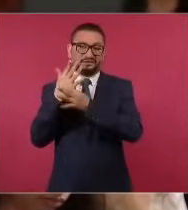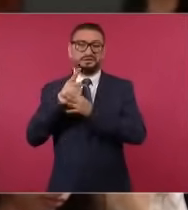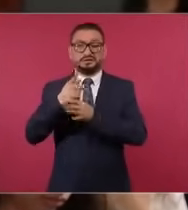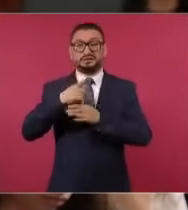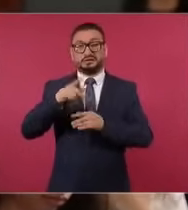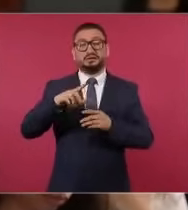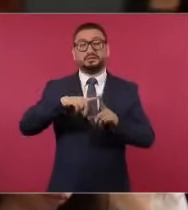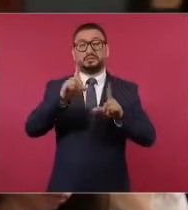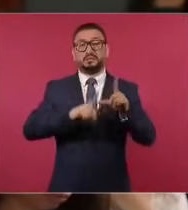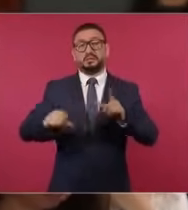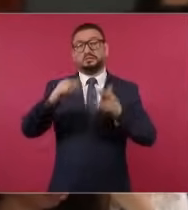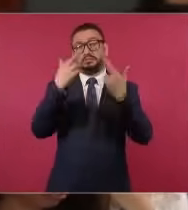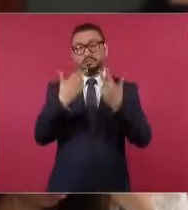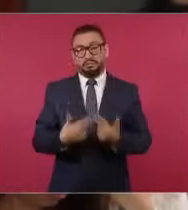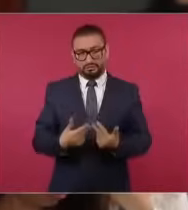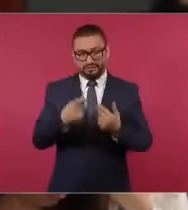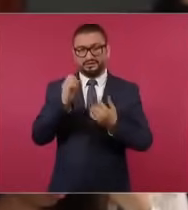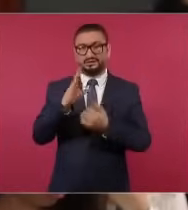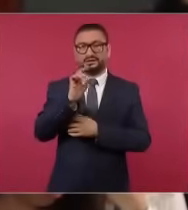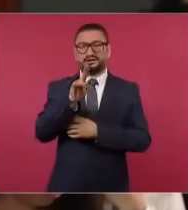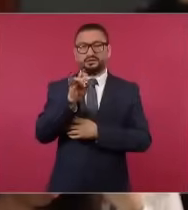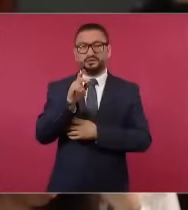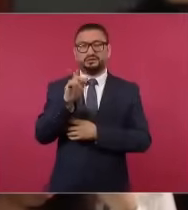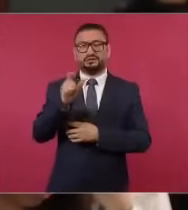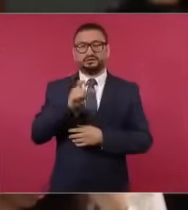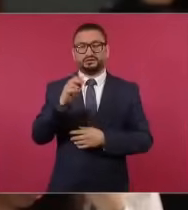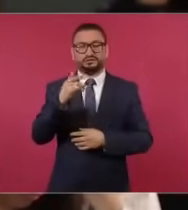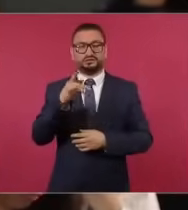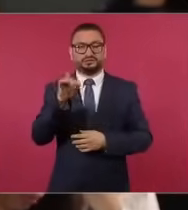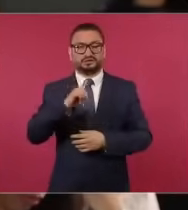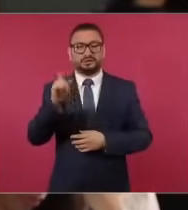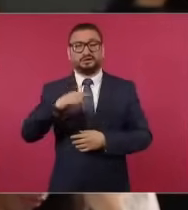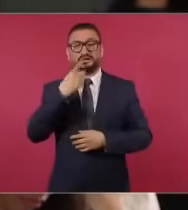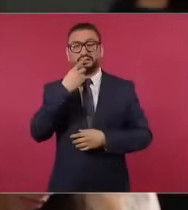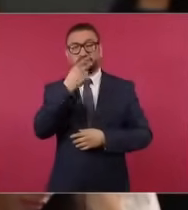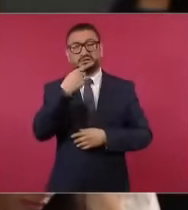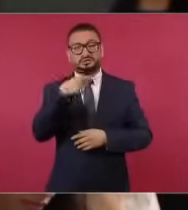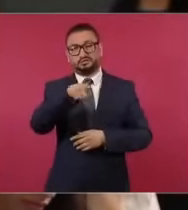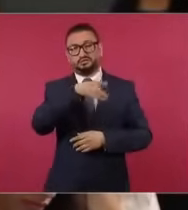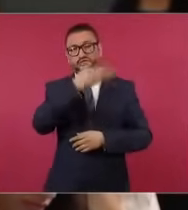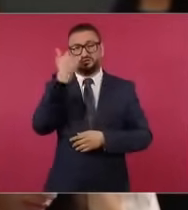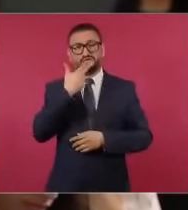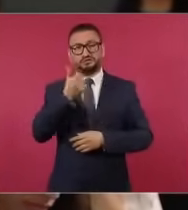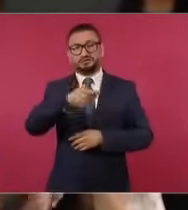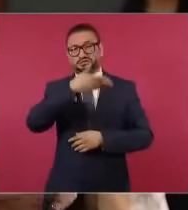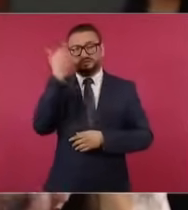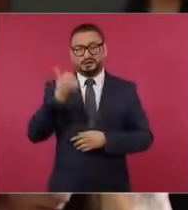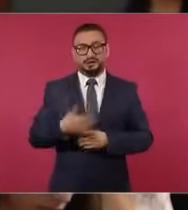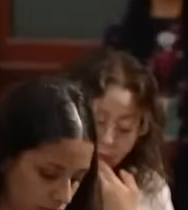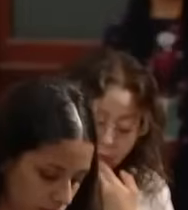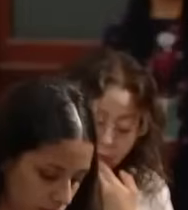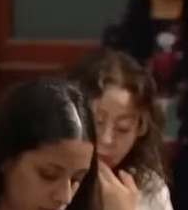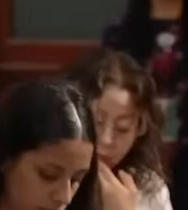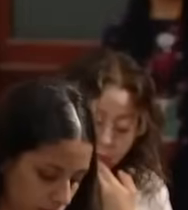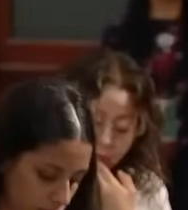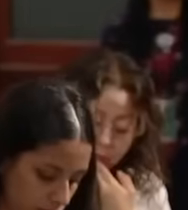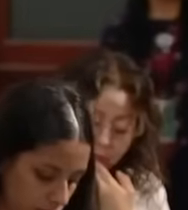desmoronando, a un Claudio X González, con mucho respeto, presidente, que lo llama inepto, hasta